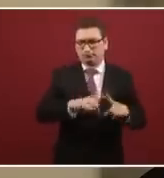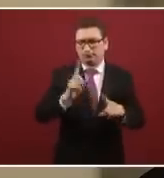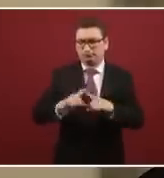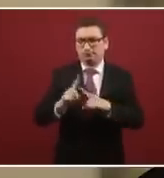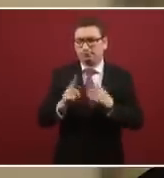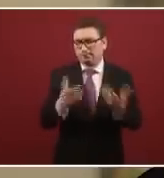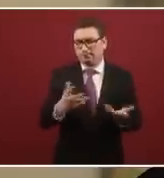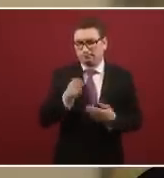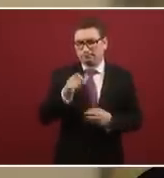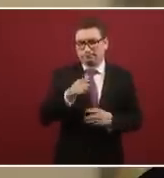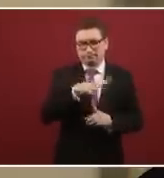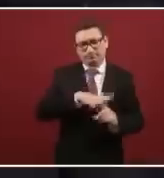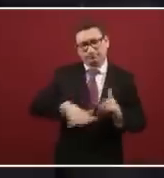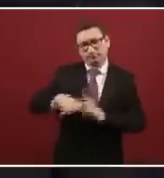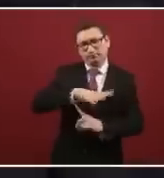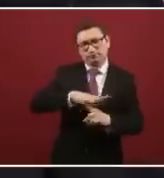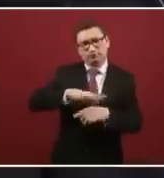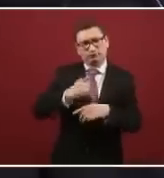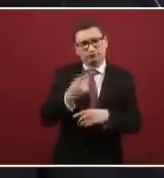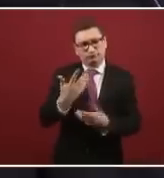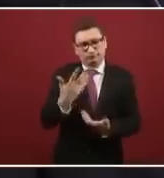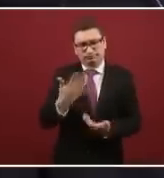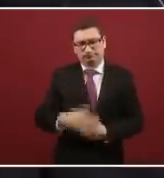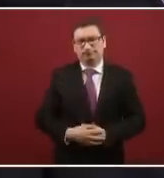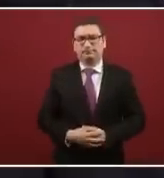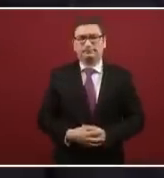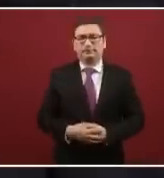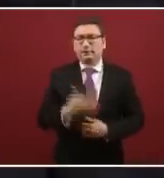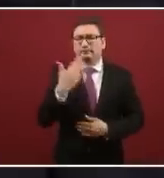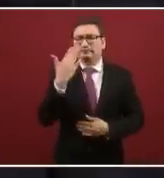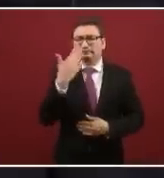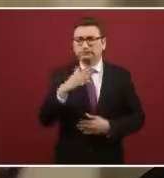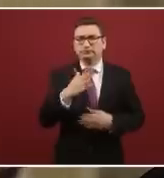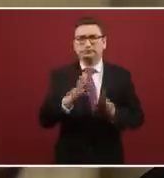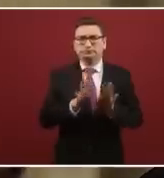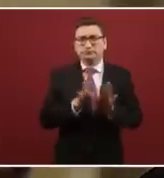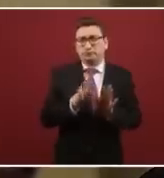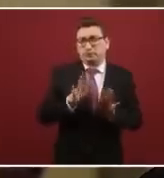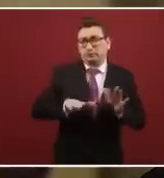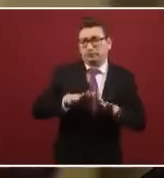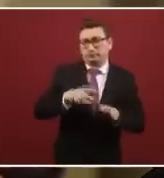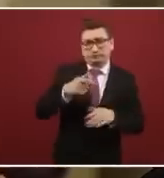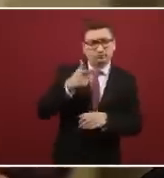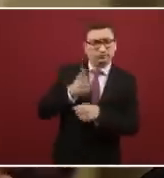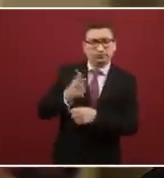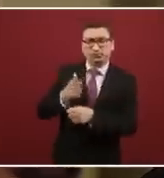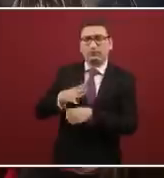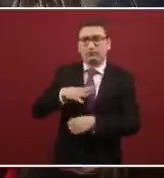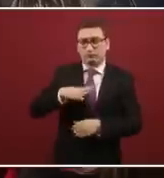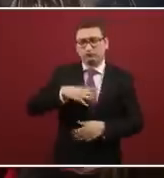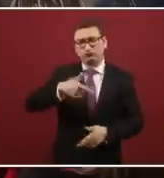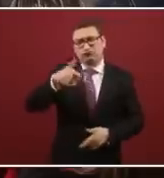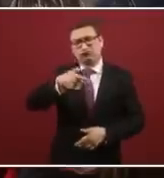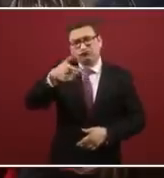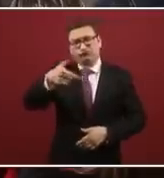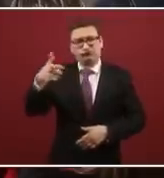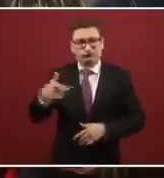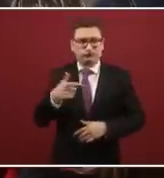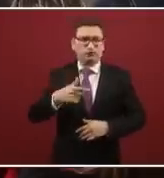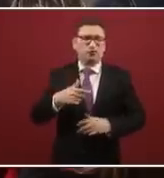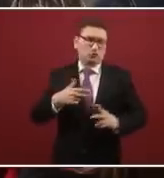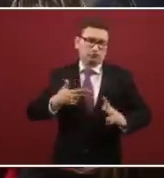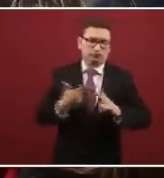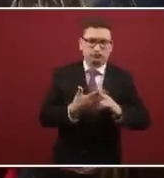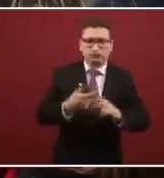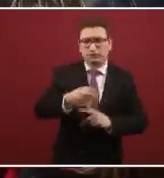este contexto se da pues en medio de algunos asesinatos, homicidios a jóvenes. ¿Qué